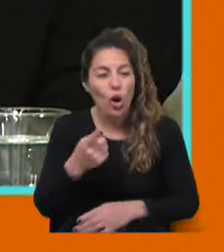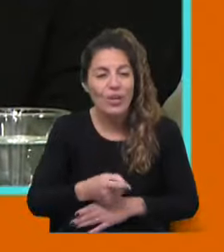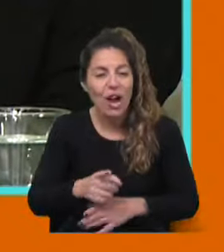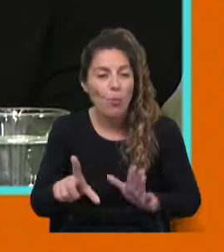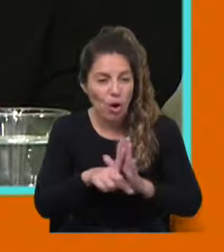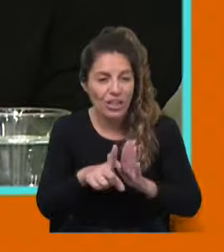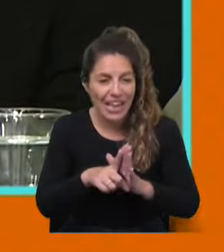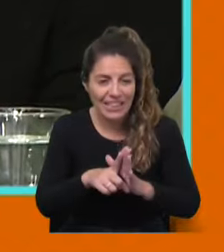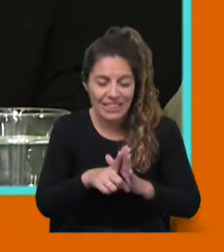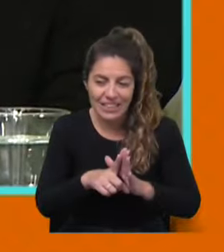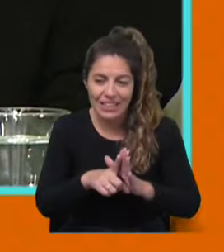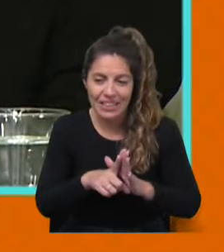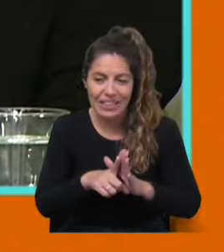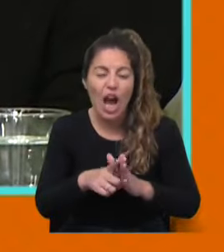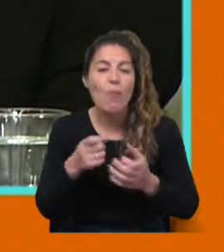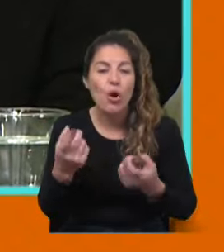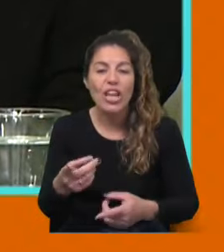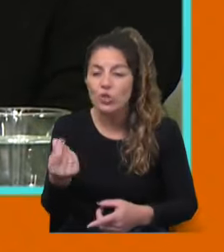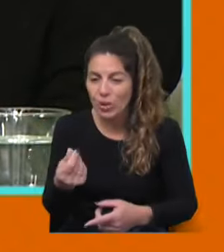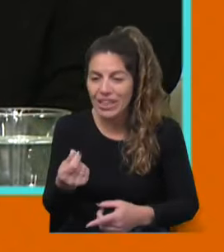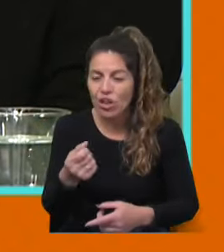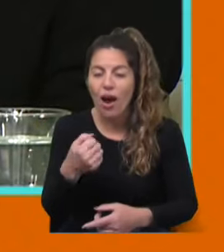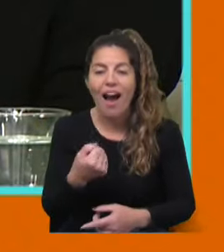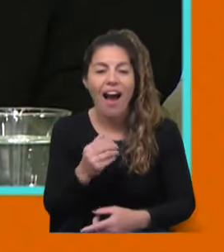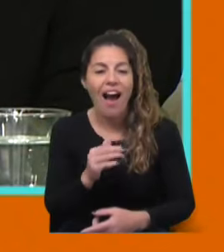ley, compulsivamente, a poner sus dineros